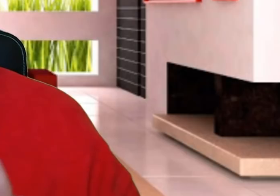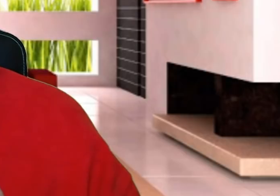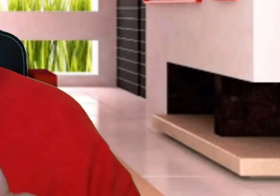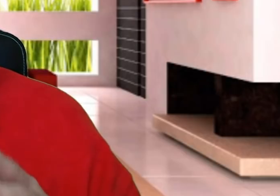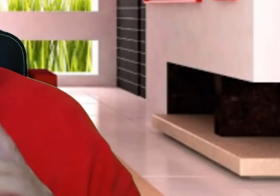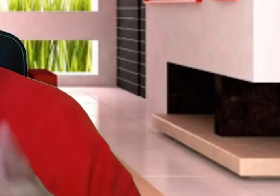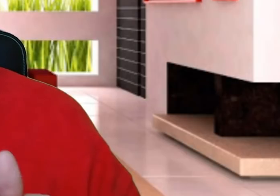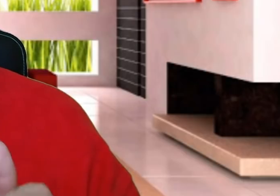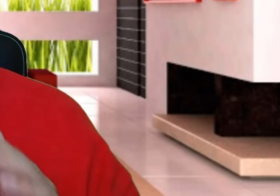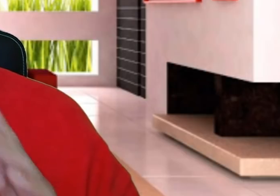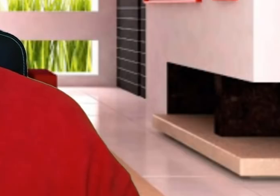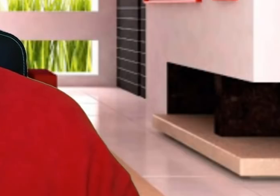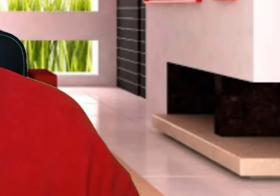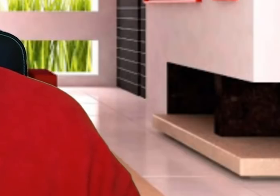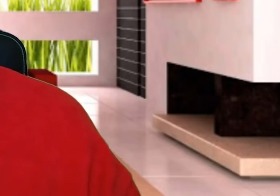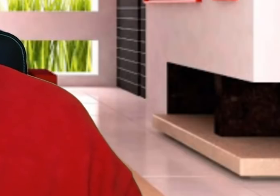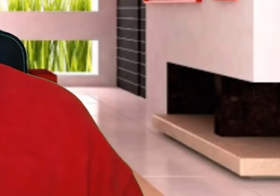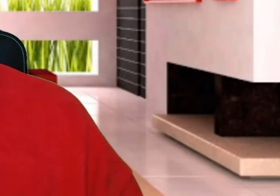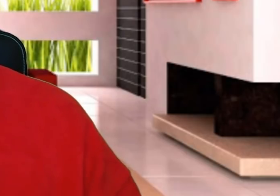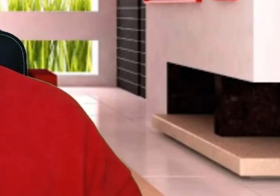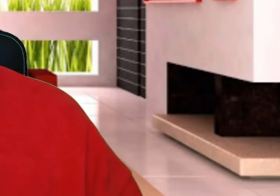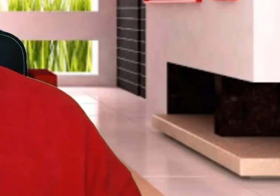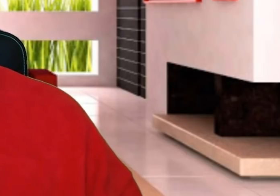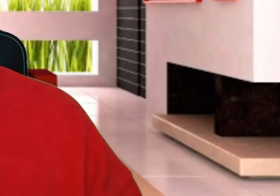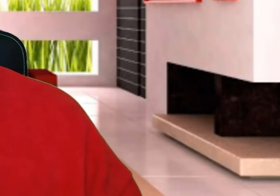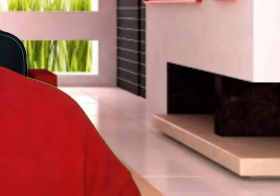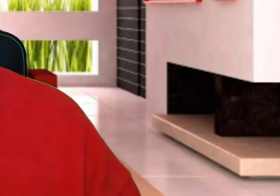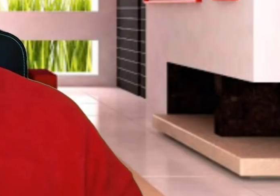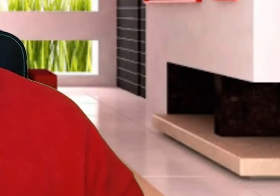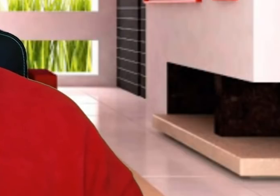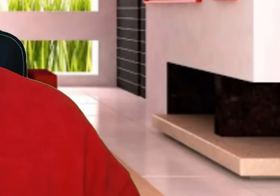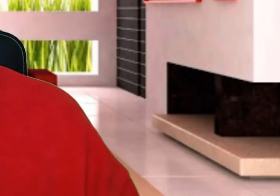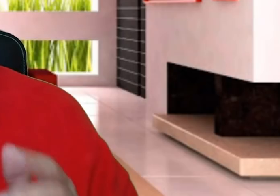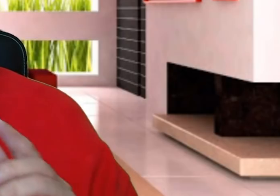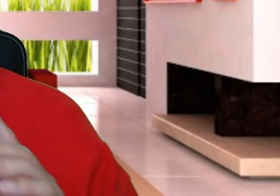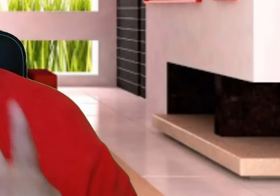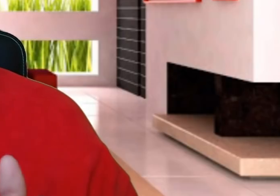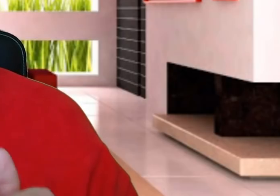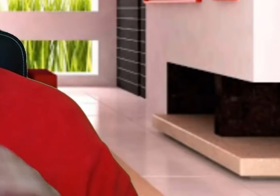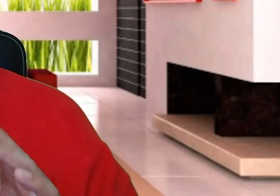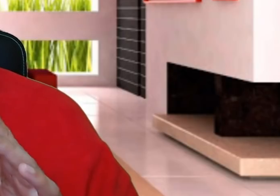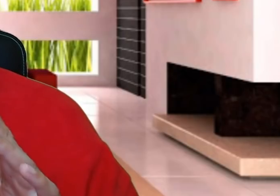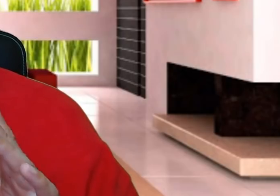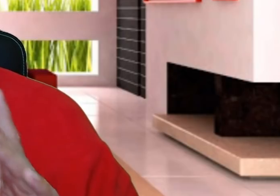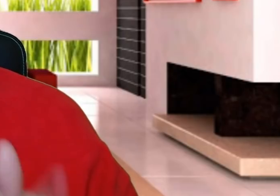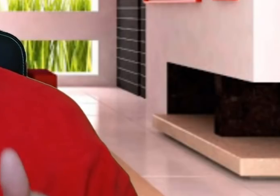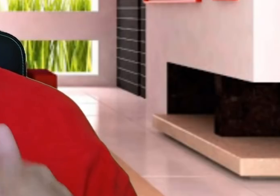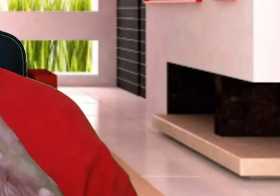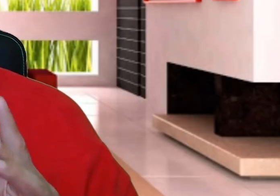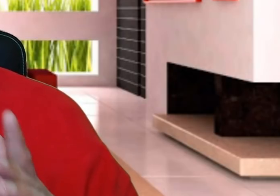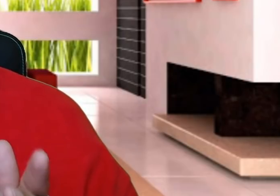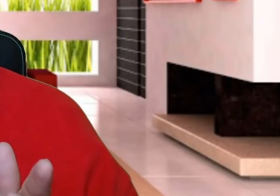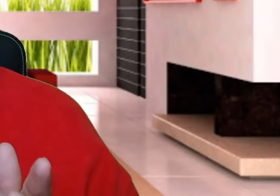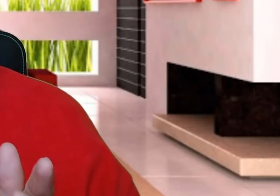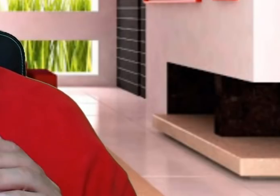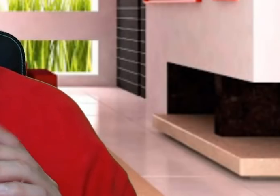un contundente mensaje al INE. Que se vaya preparando porque sí va a haber consulta sobre juicio a